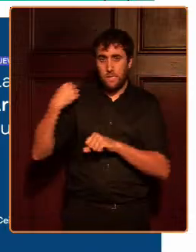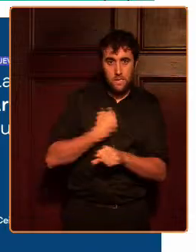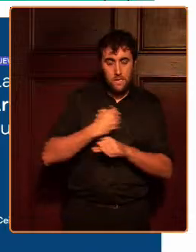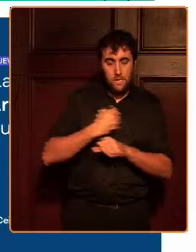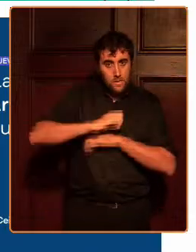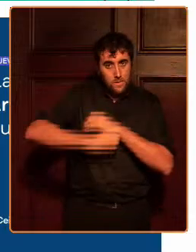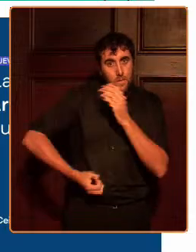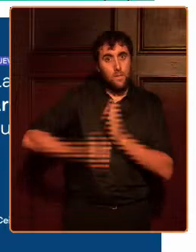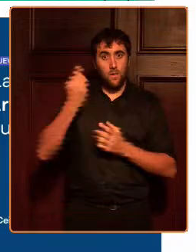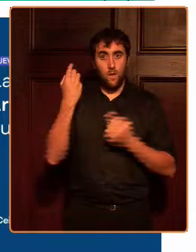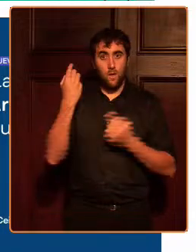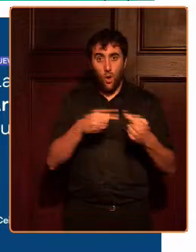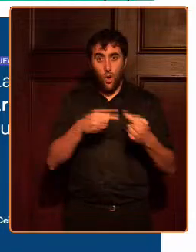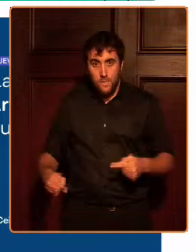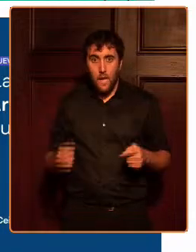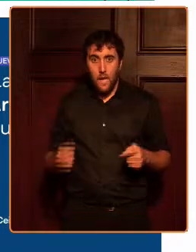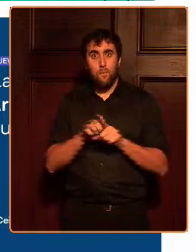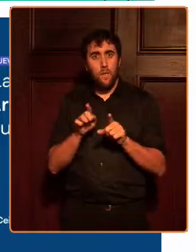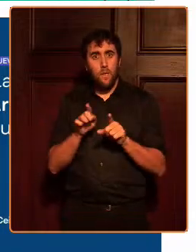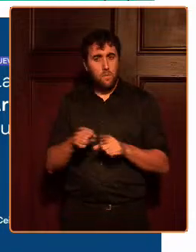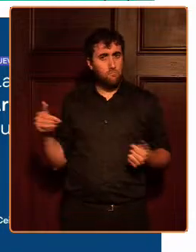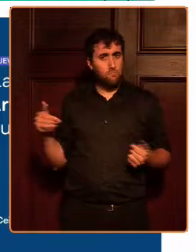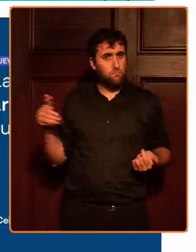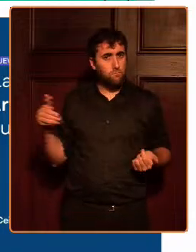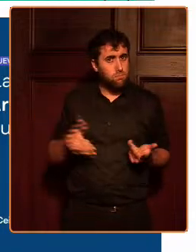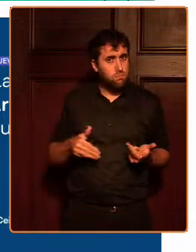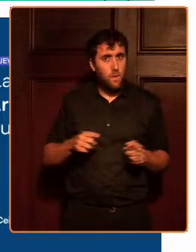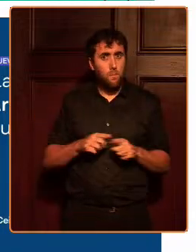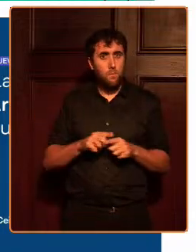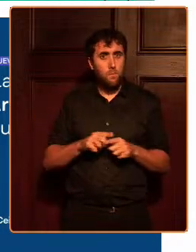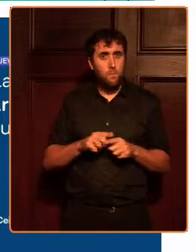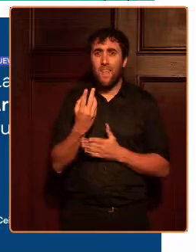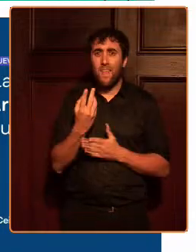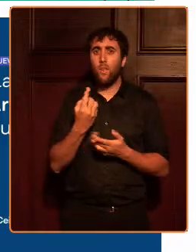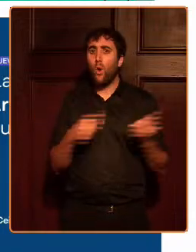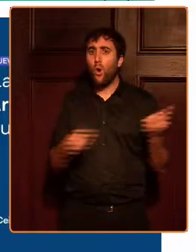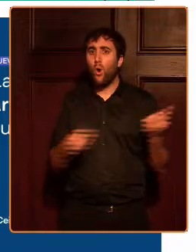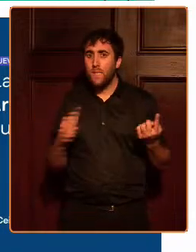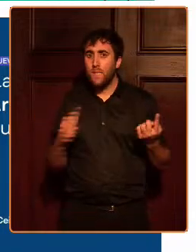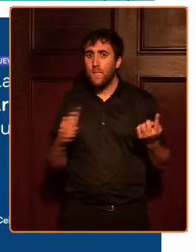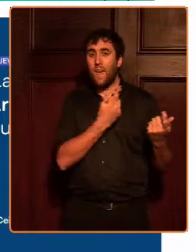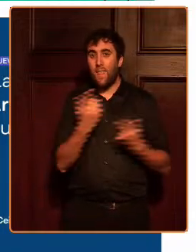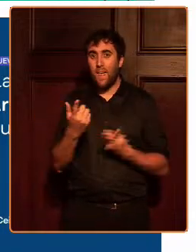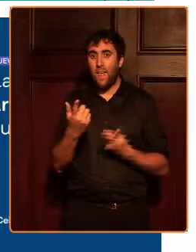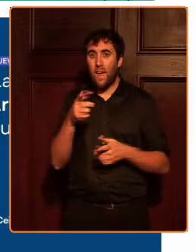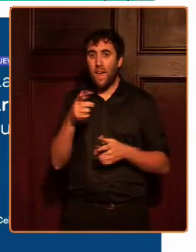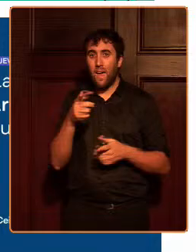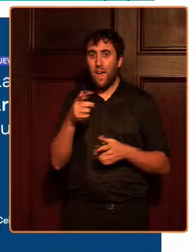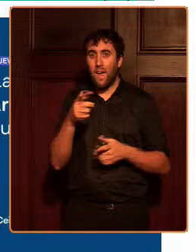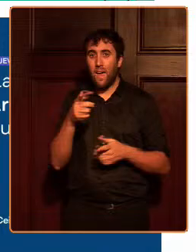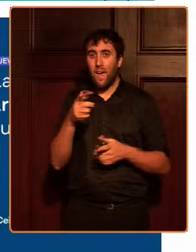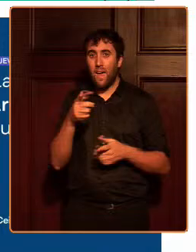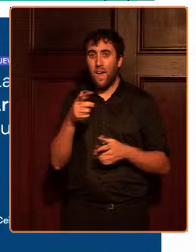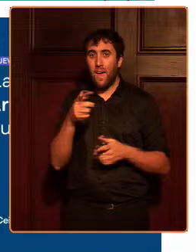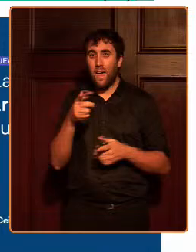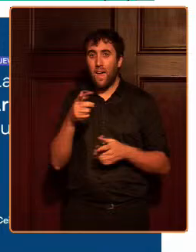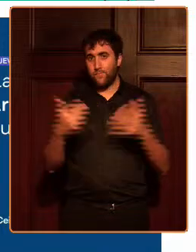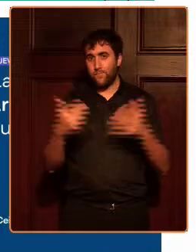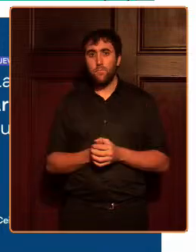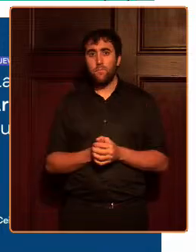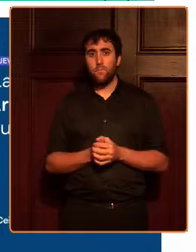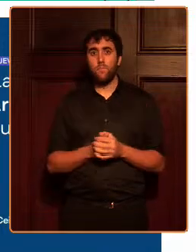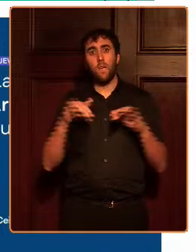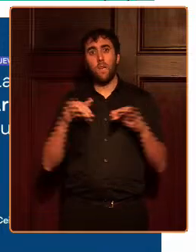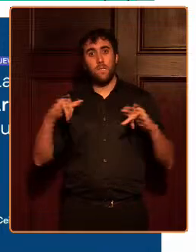creadores y a participar de forma activa en esa creación de conocimiento. Bueno, en este horizonte de posibilidades que nos